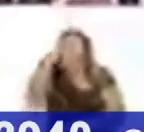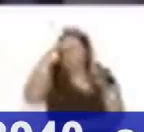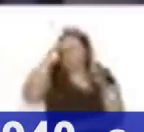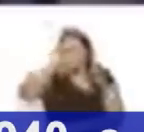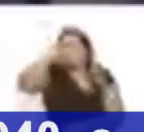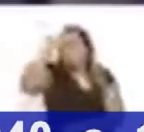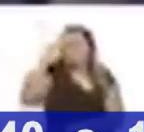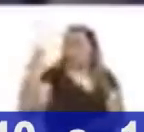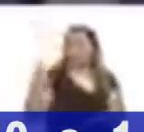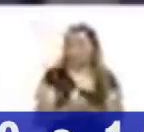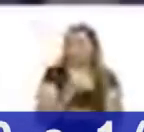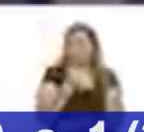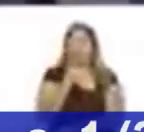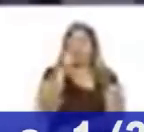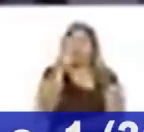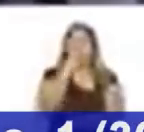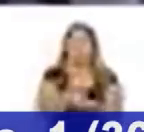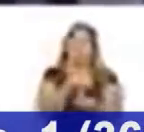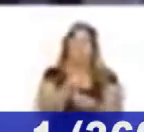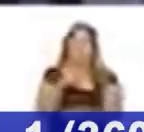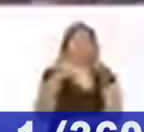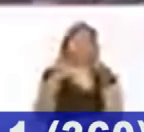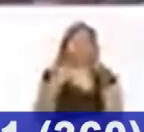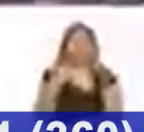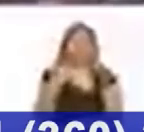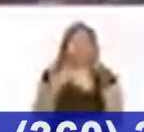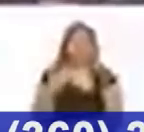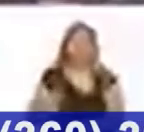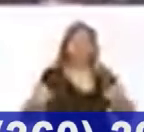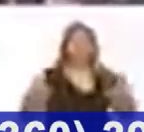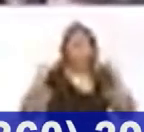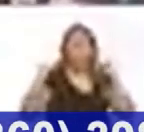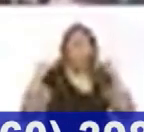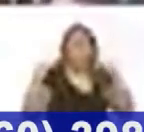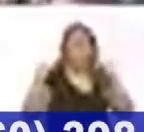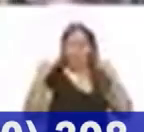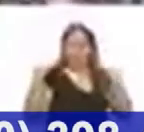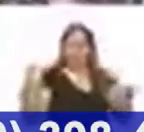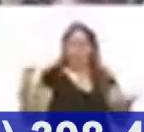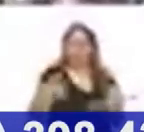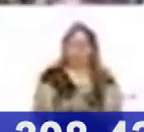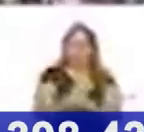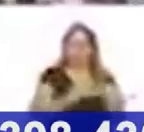va a ganar el 1 de julio. ¡Vamos a ganar!